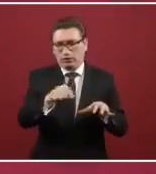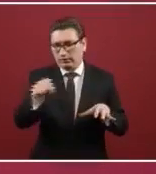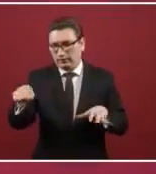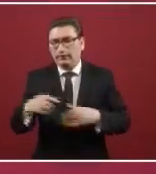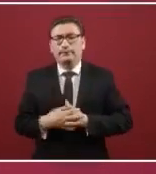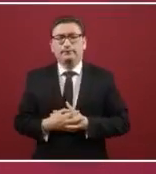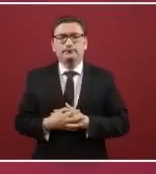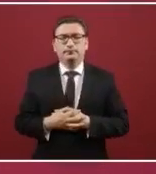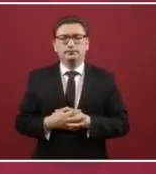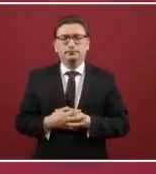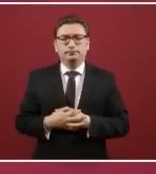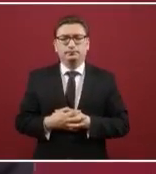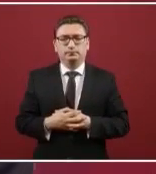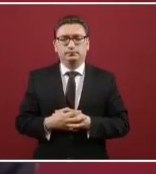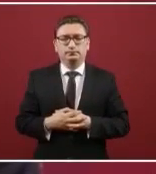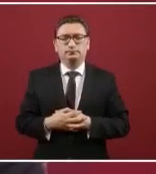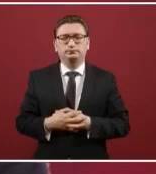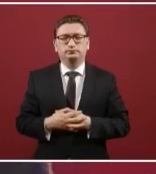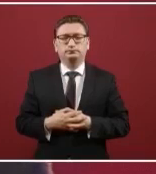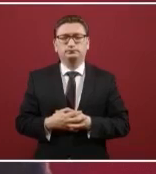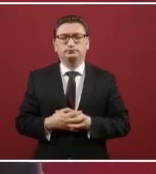ya se tenía